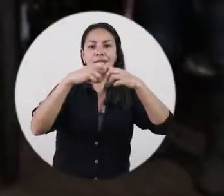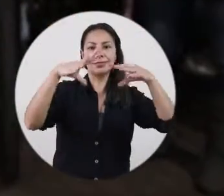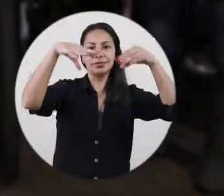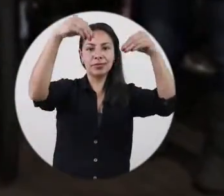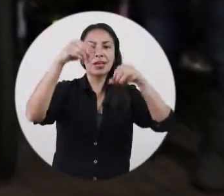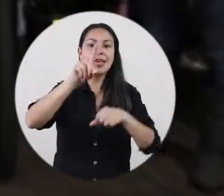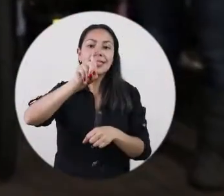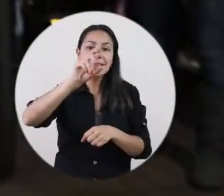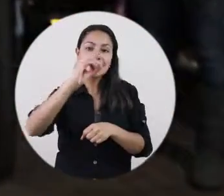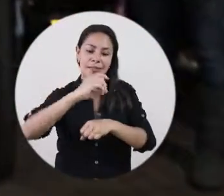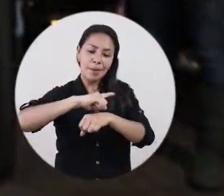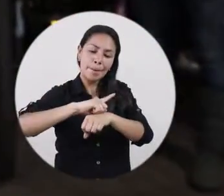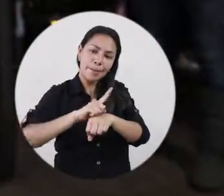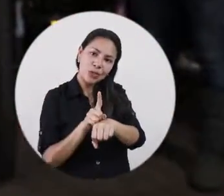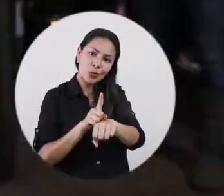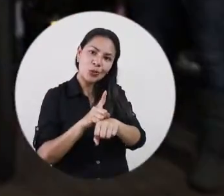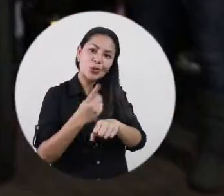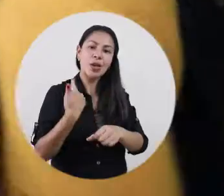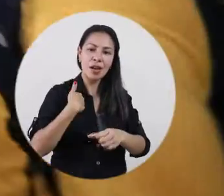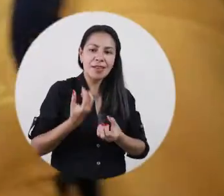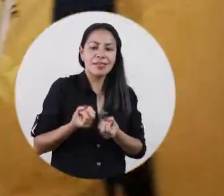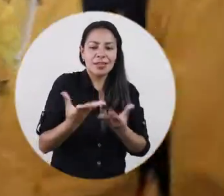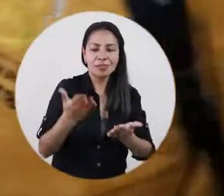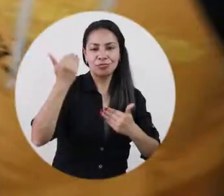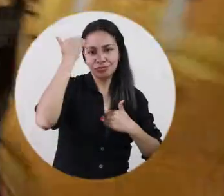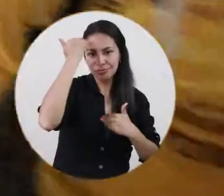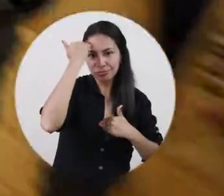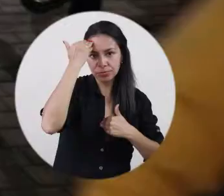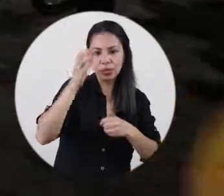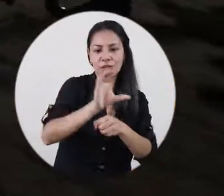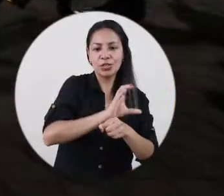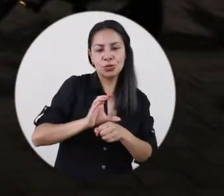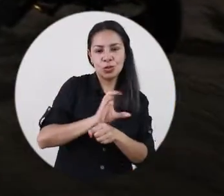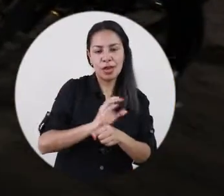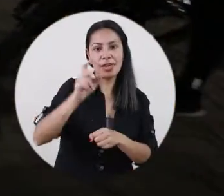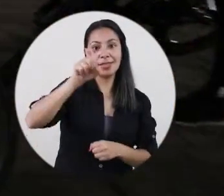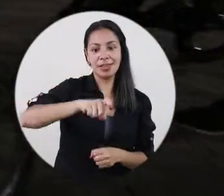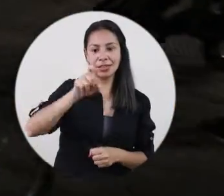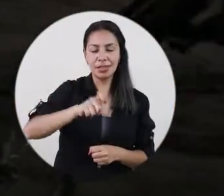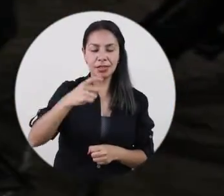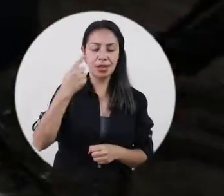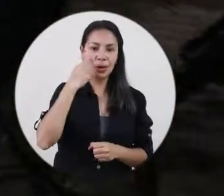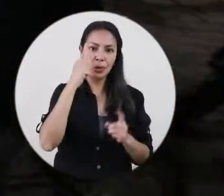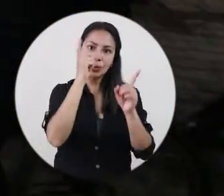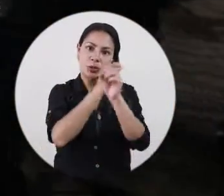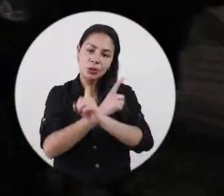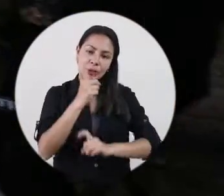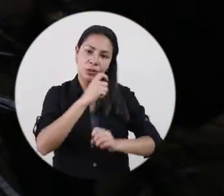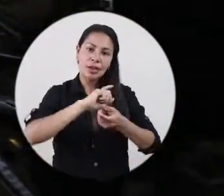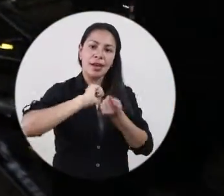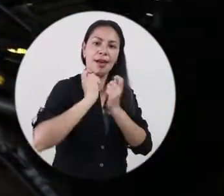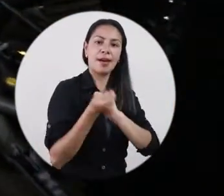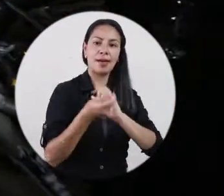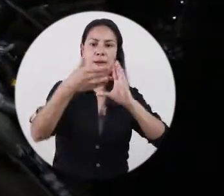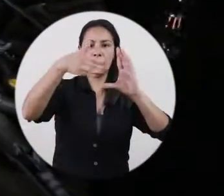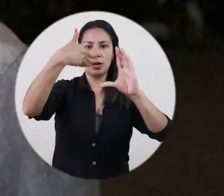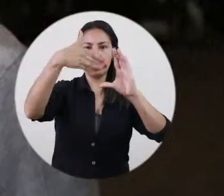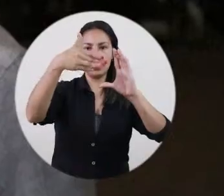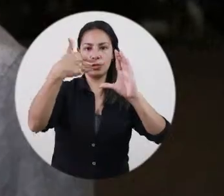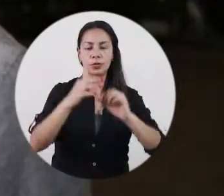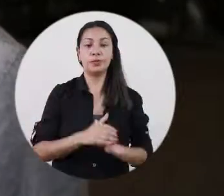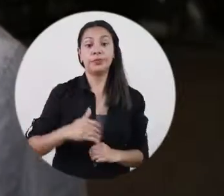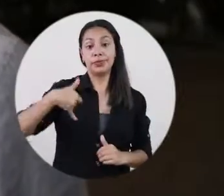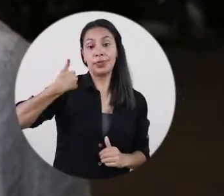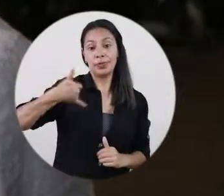por 60 minutos para generar conciencia ciudadana sobre la necesidad de adoptar medidas frente al cambio climático como